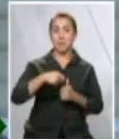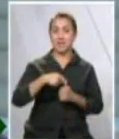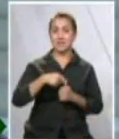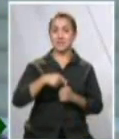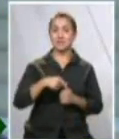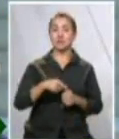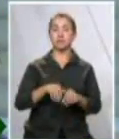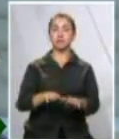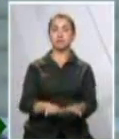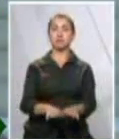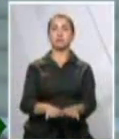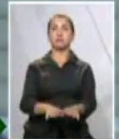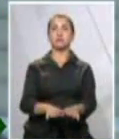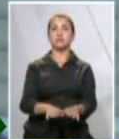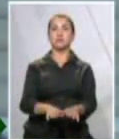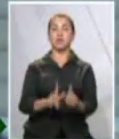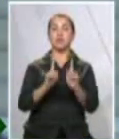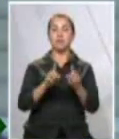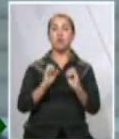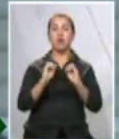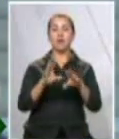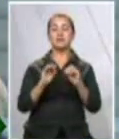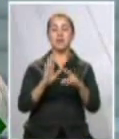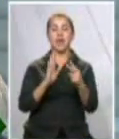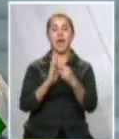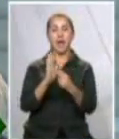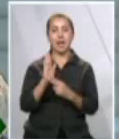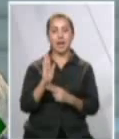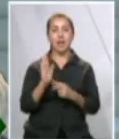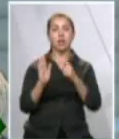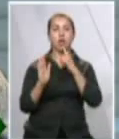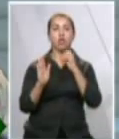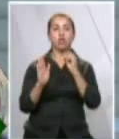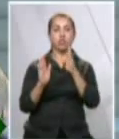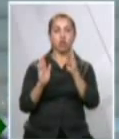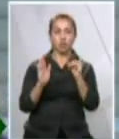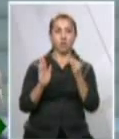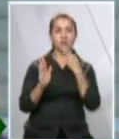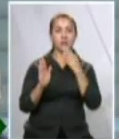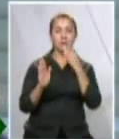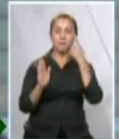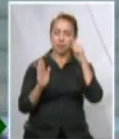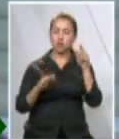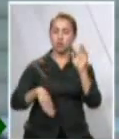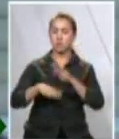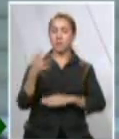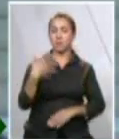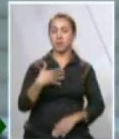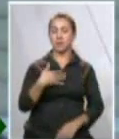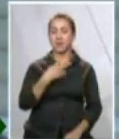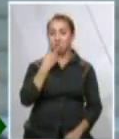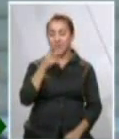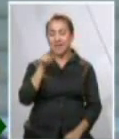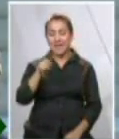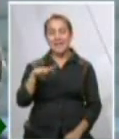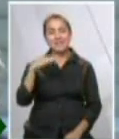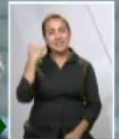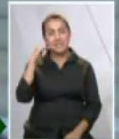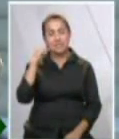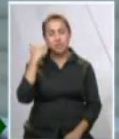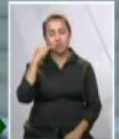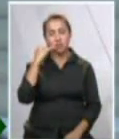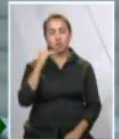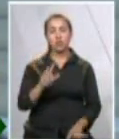esta condición y tuvimos que enseñarle a leer en un Toby también. Pero lo más impresionante fue ver en ese niño a